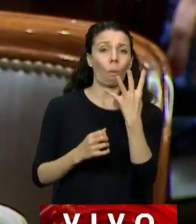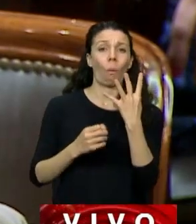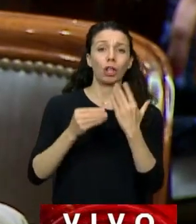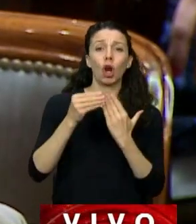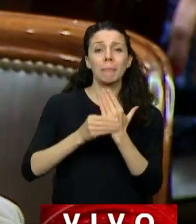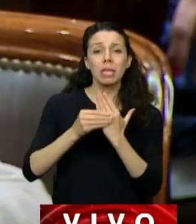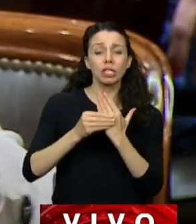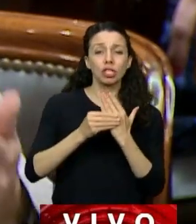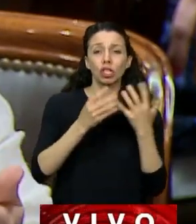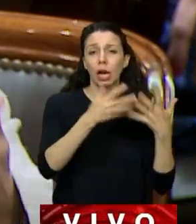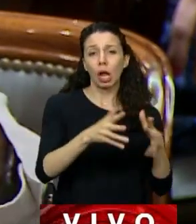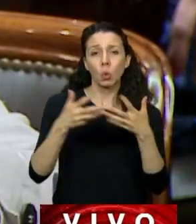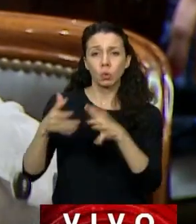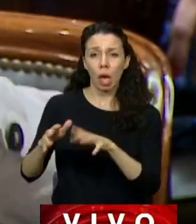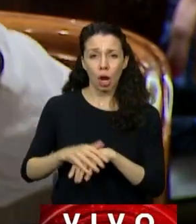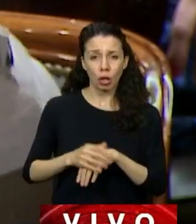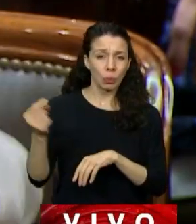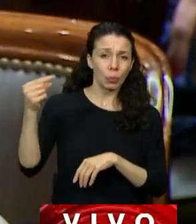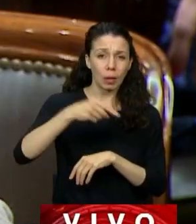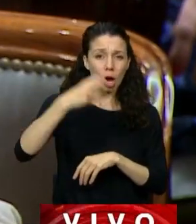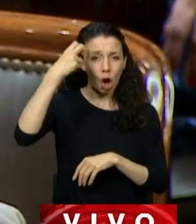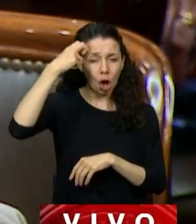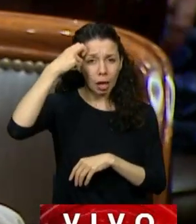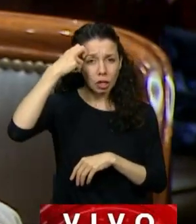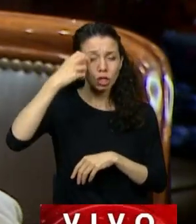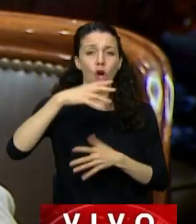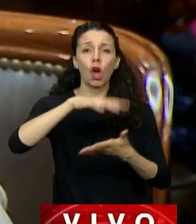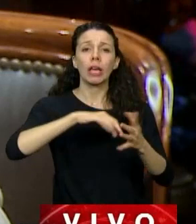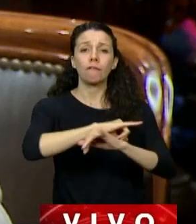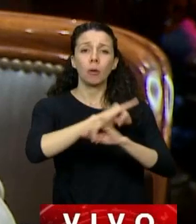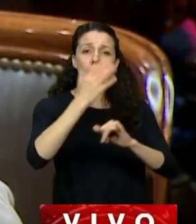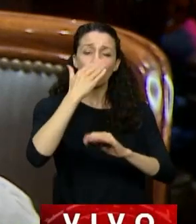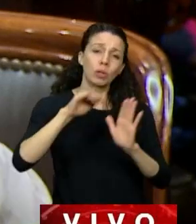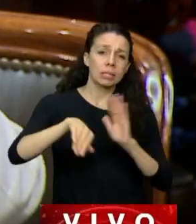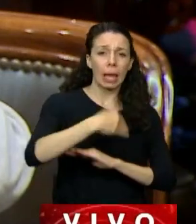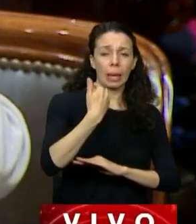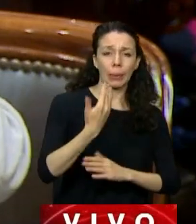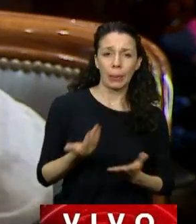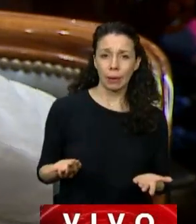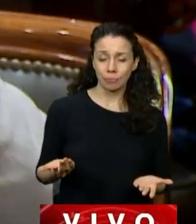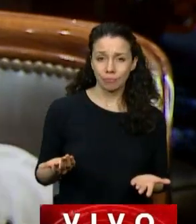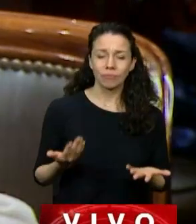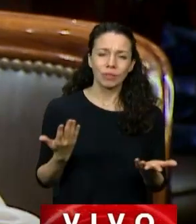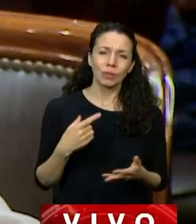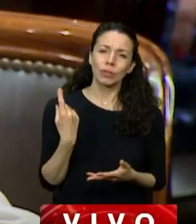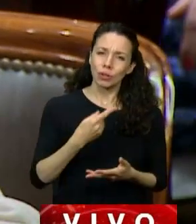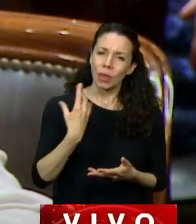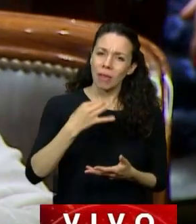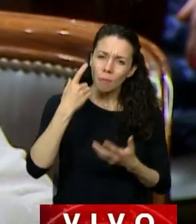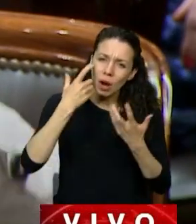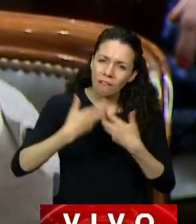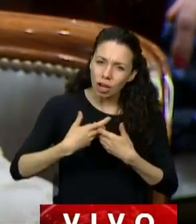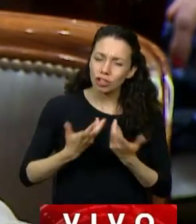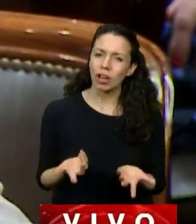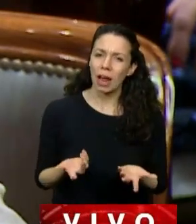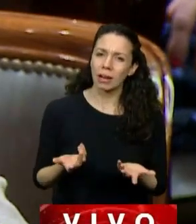ministros que renunciaron. O sea, venían al Congreso, informaban y después se iban. Entonces me parece que eso nos tiene que hacer reflexionar,